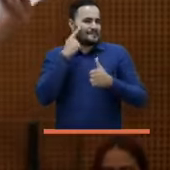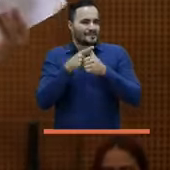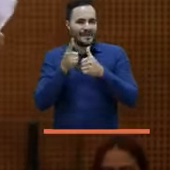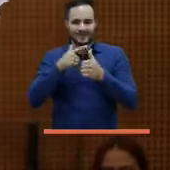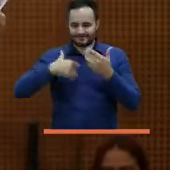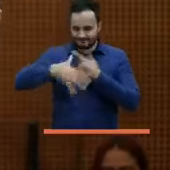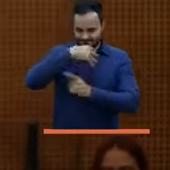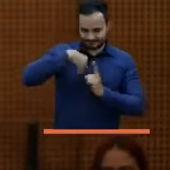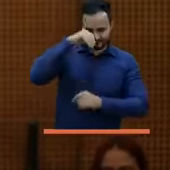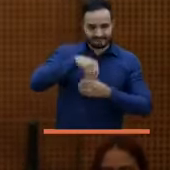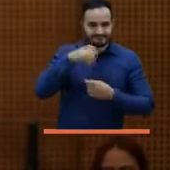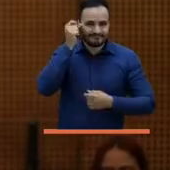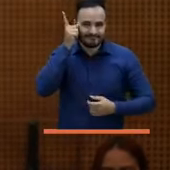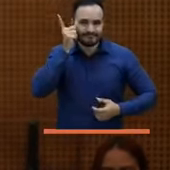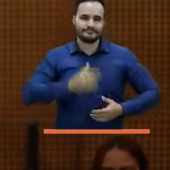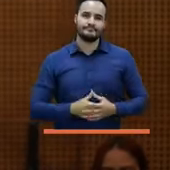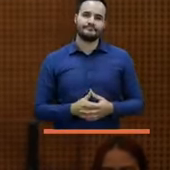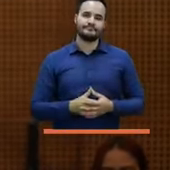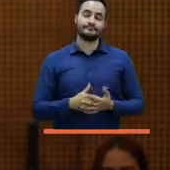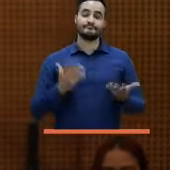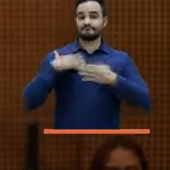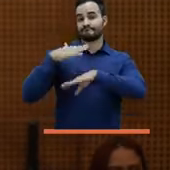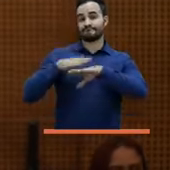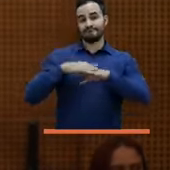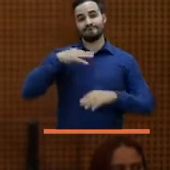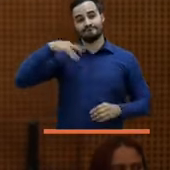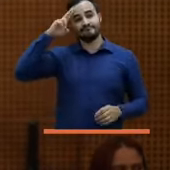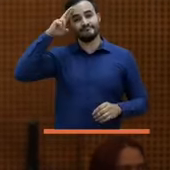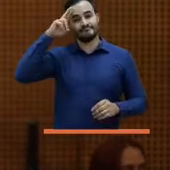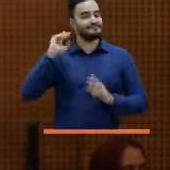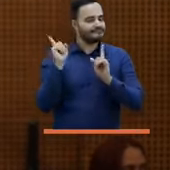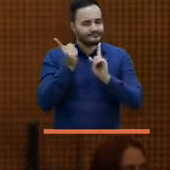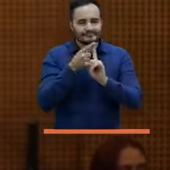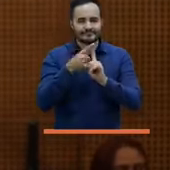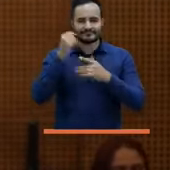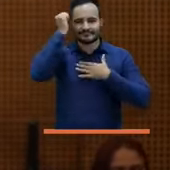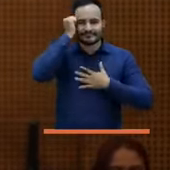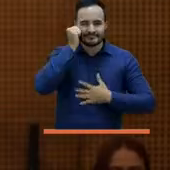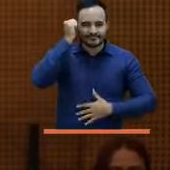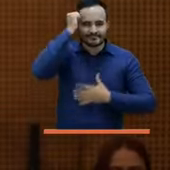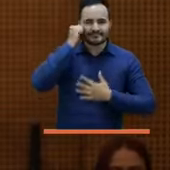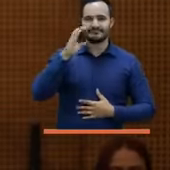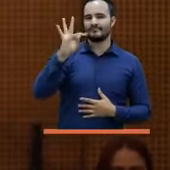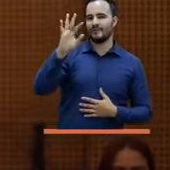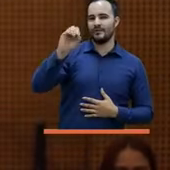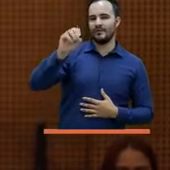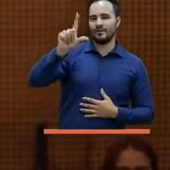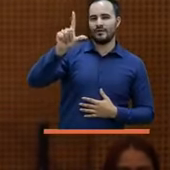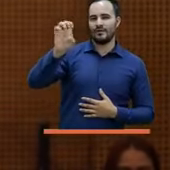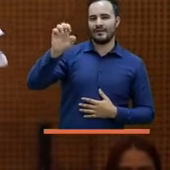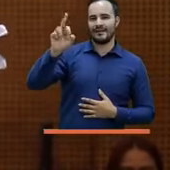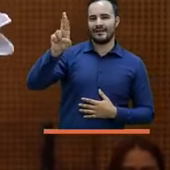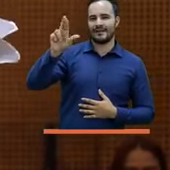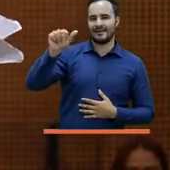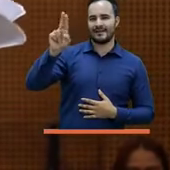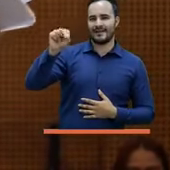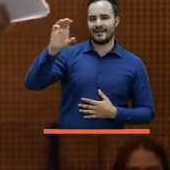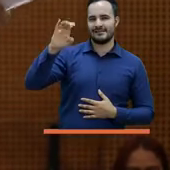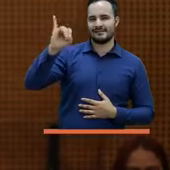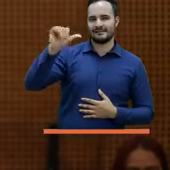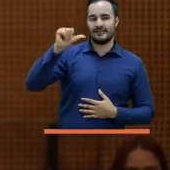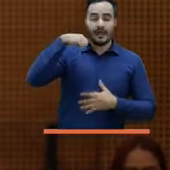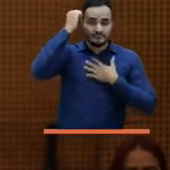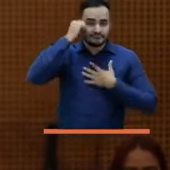un poco el concepto de tolerancia acá estamos también impulsando como respetamos los lugares diferentes de las personas que están en nuestro entorno